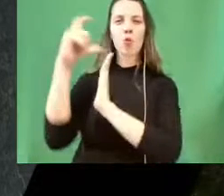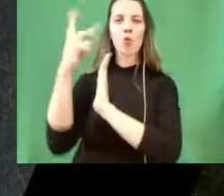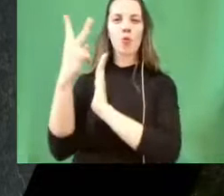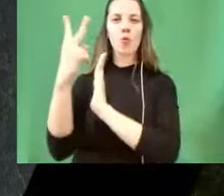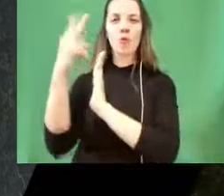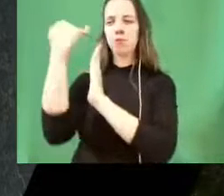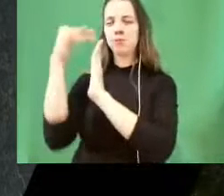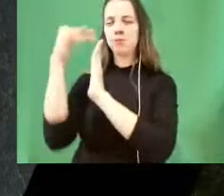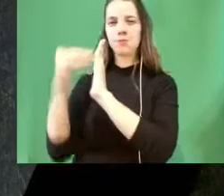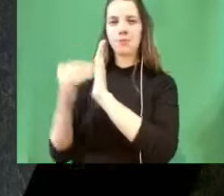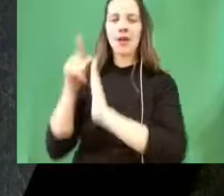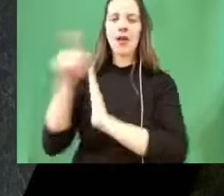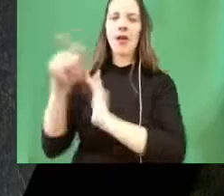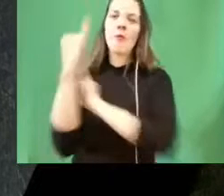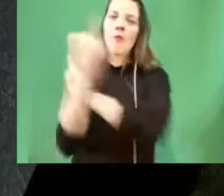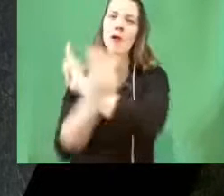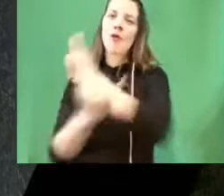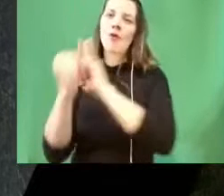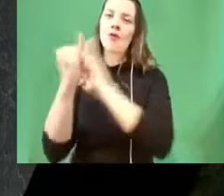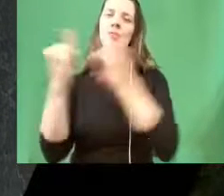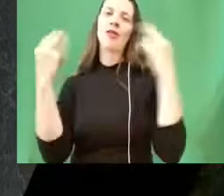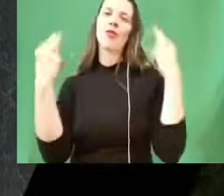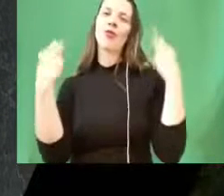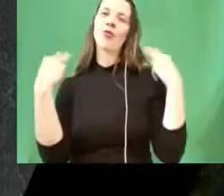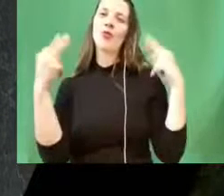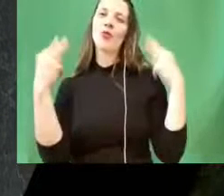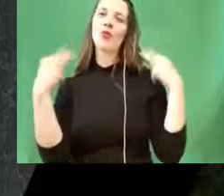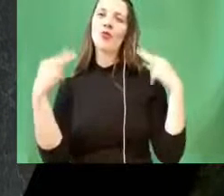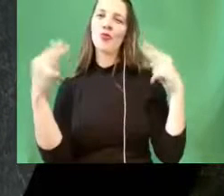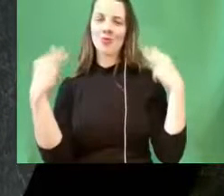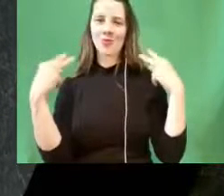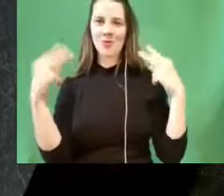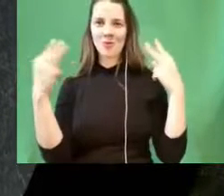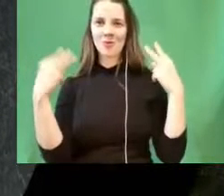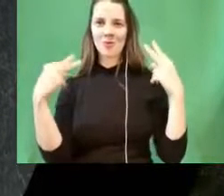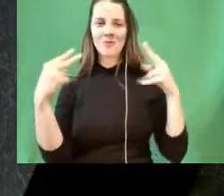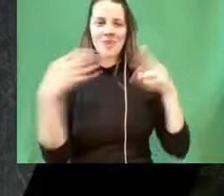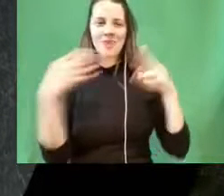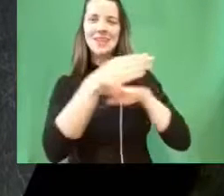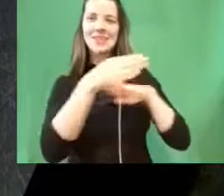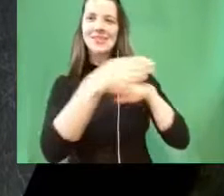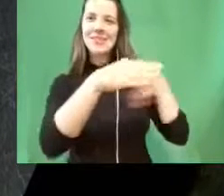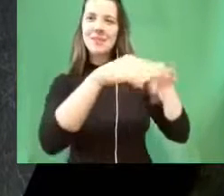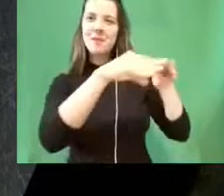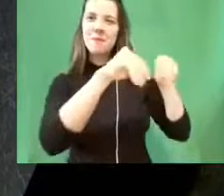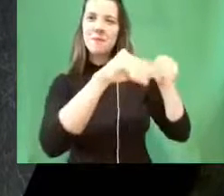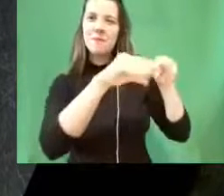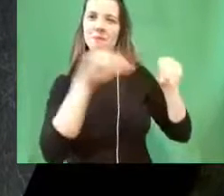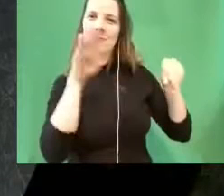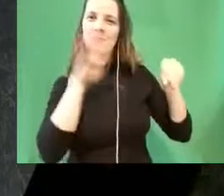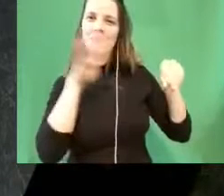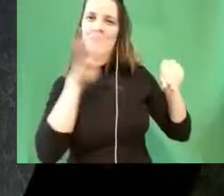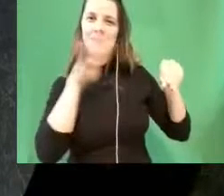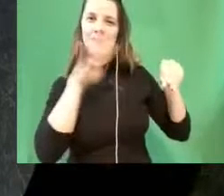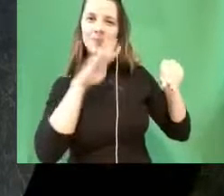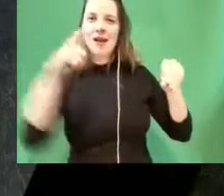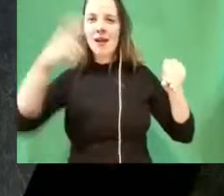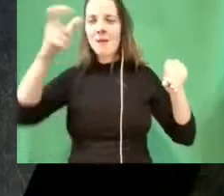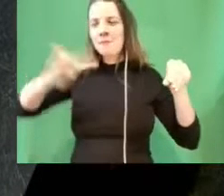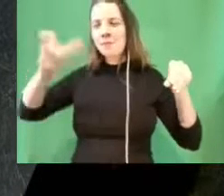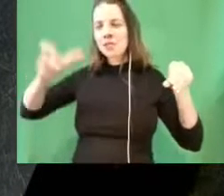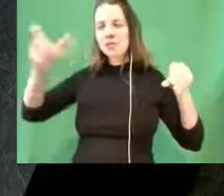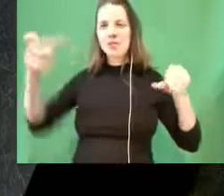accesible, playas para todas las personas, algo que también estuvimos viendo hoy en el embarcadero. Y nuestra invitada, que